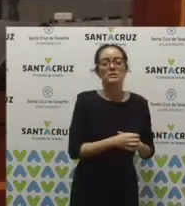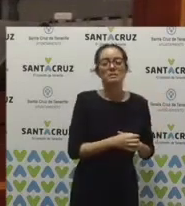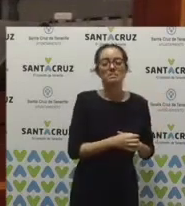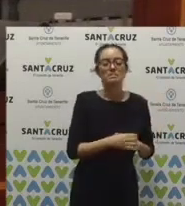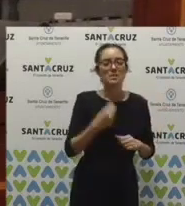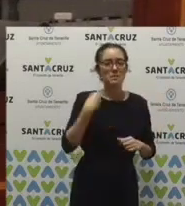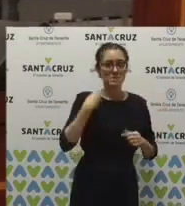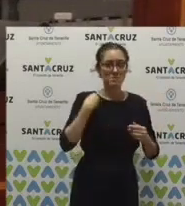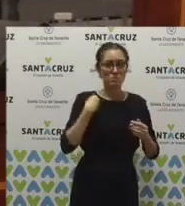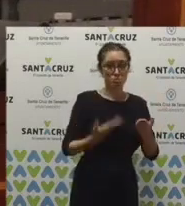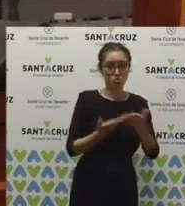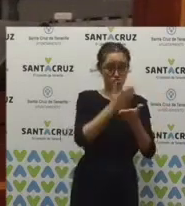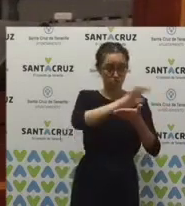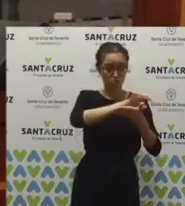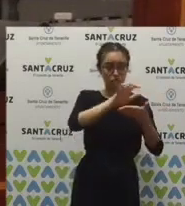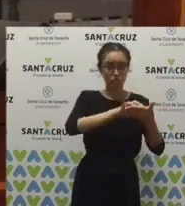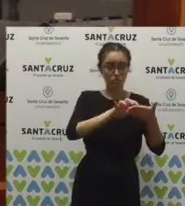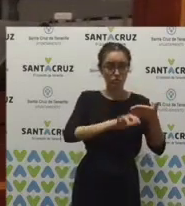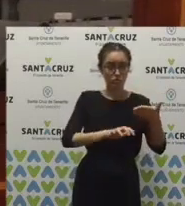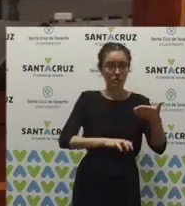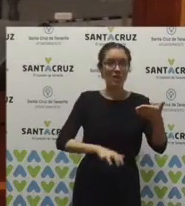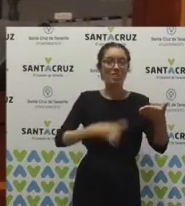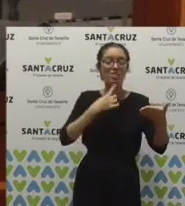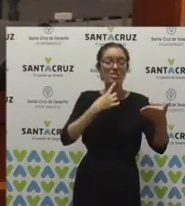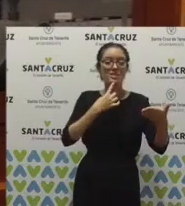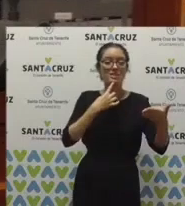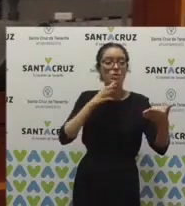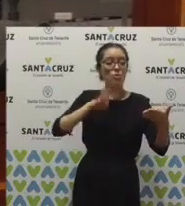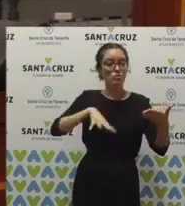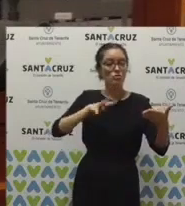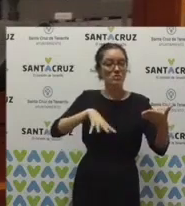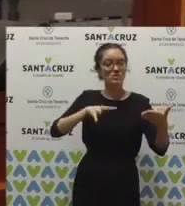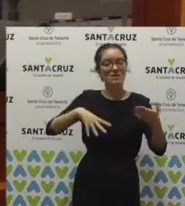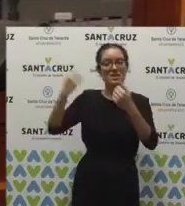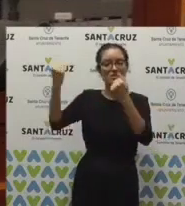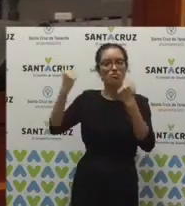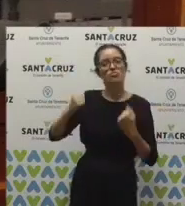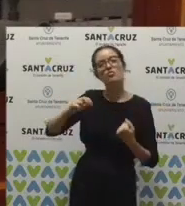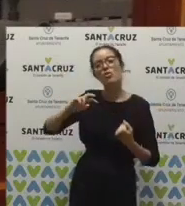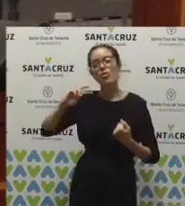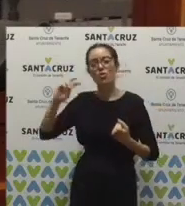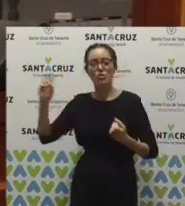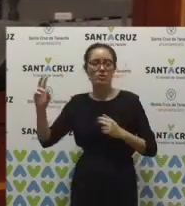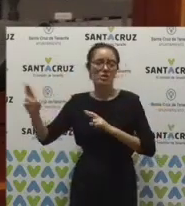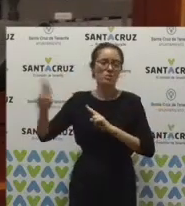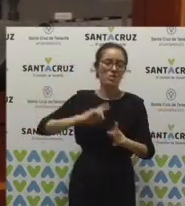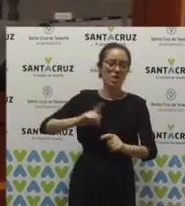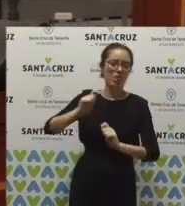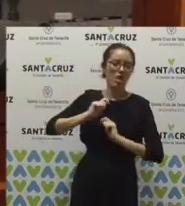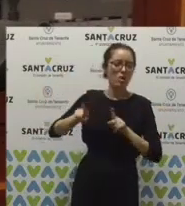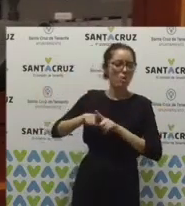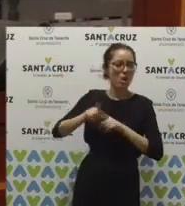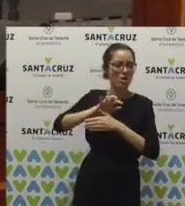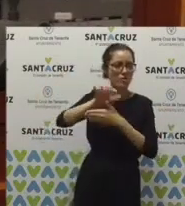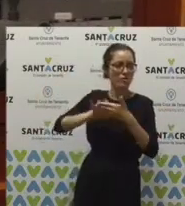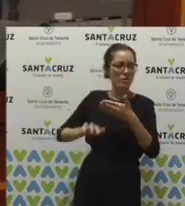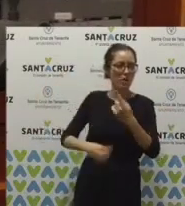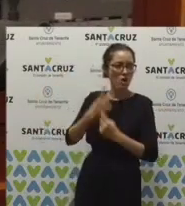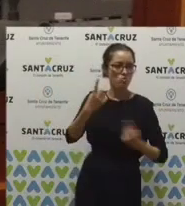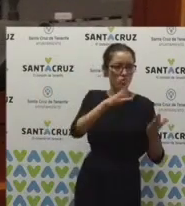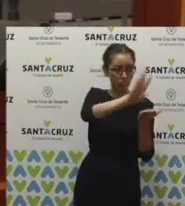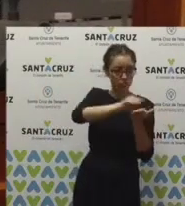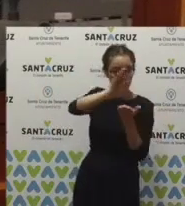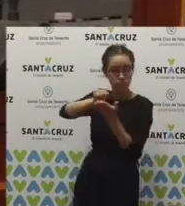texto de la moción exige que en cuatro meses otras instituciones nos den respuesta de una serie de informes que se pretenden recabar